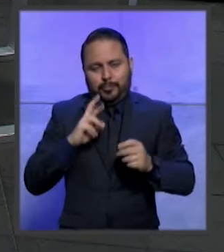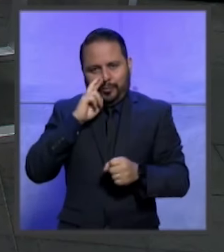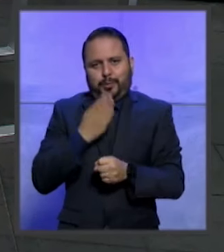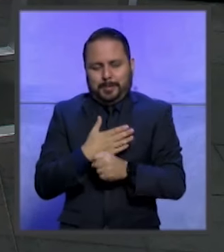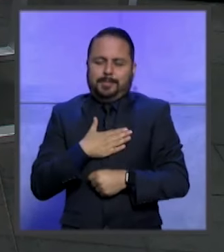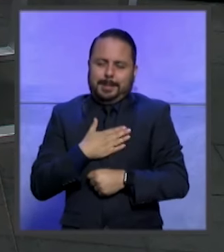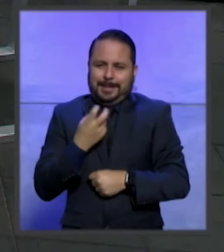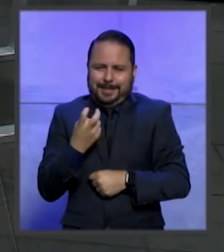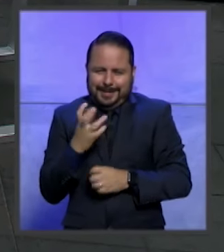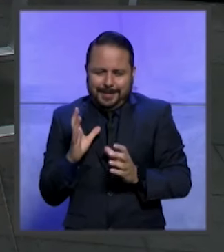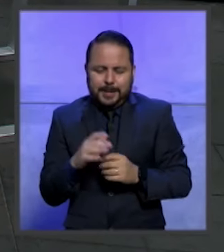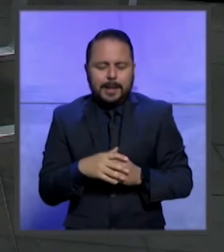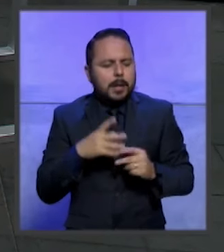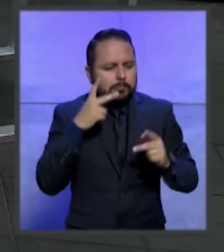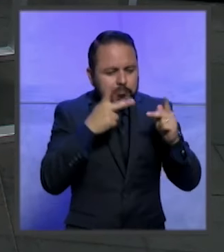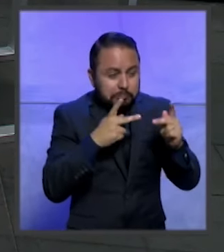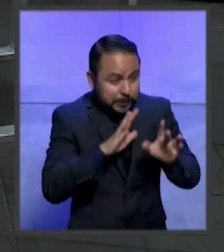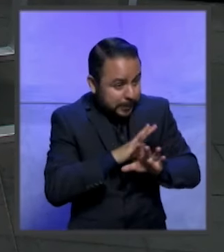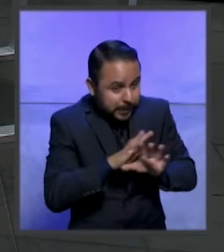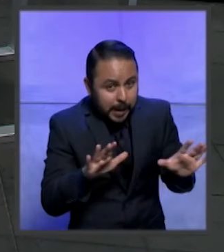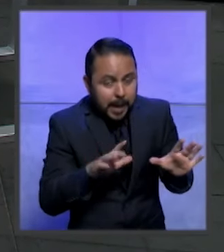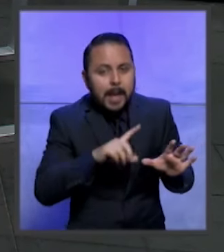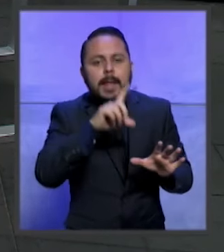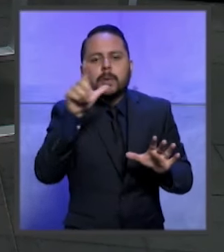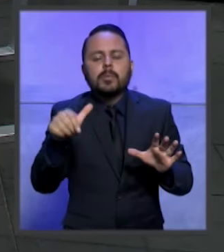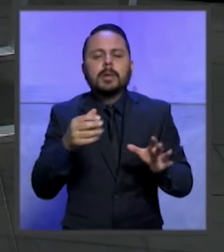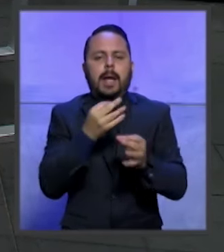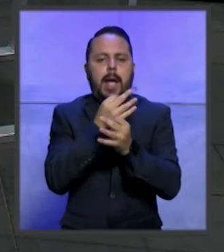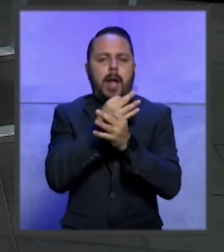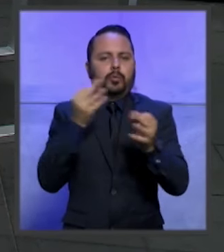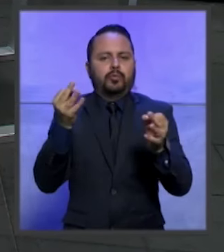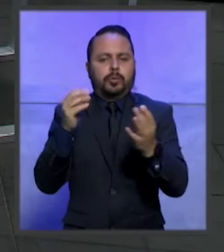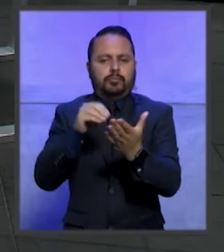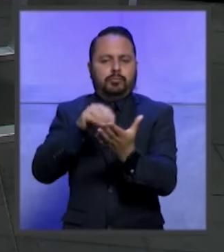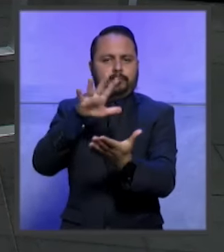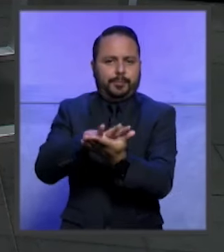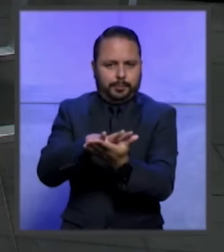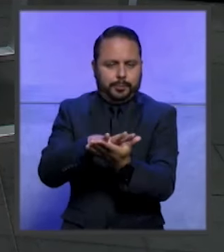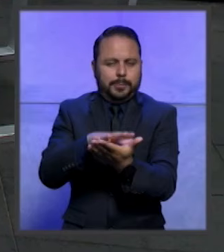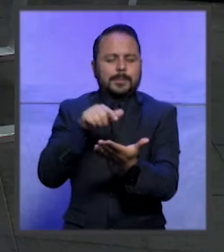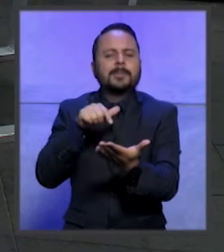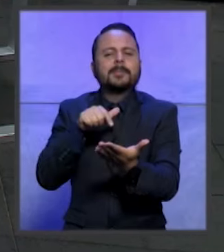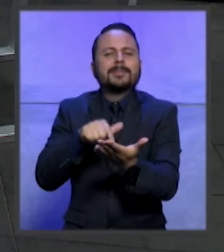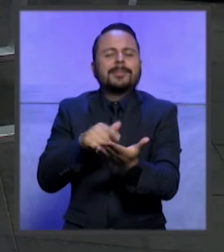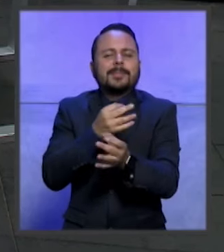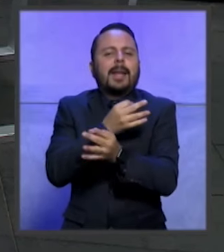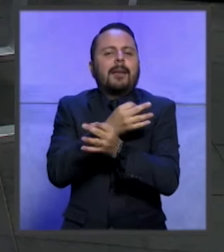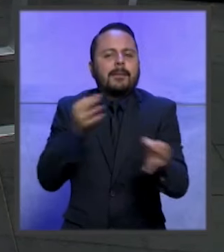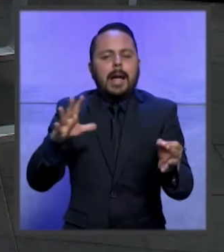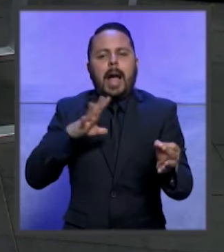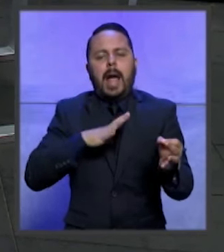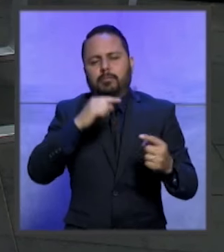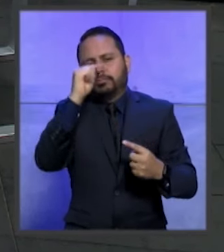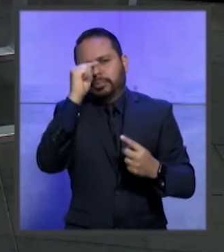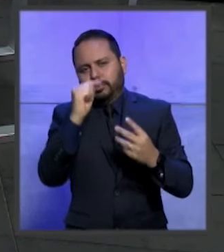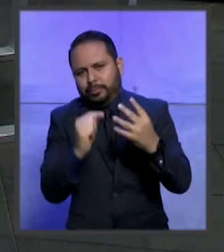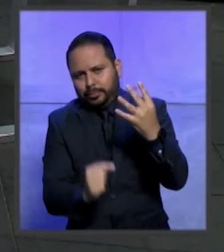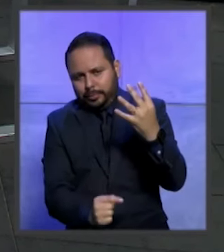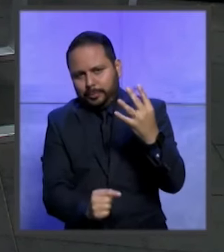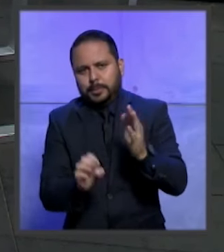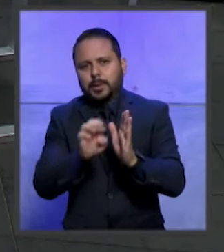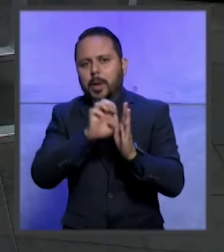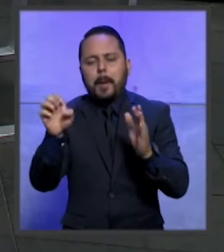nuestras actividades sustantivas se eh realiza un dictamen este en este dictamen se advierten todos los aspectos y